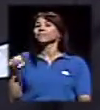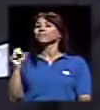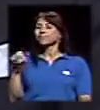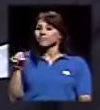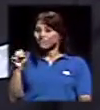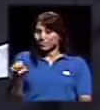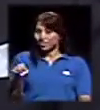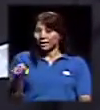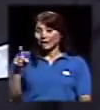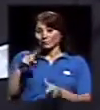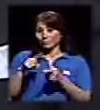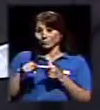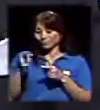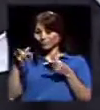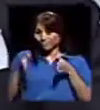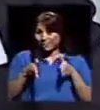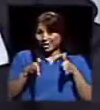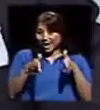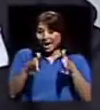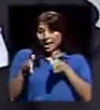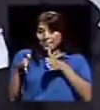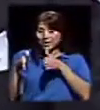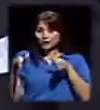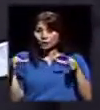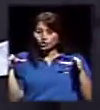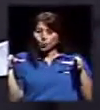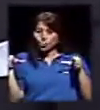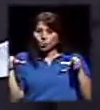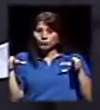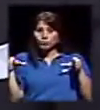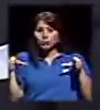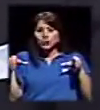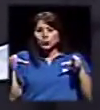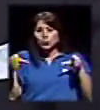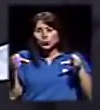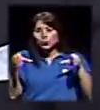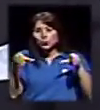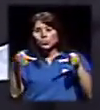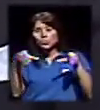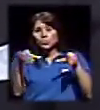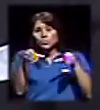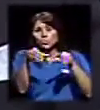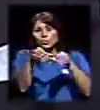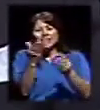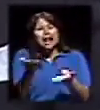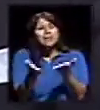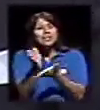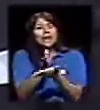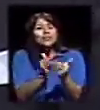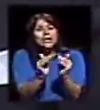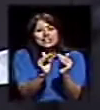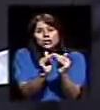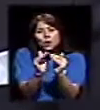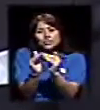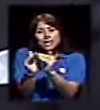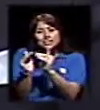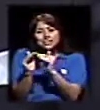Cruce caminos con probablemente algunas chozas ahí y un pequeño oratorio